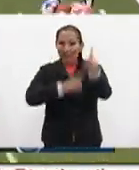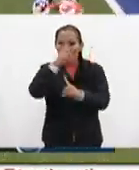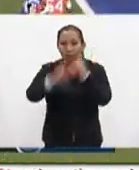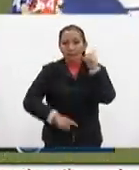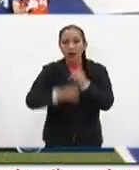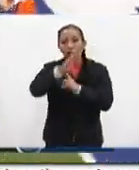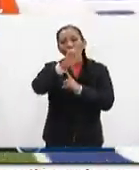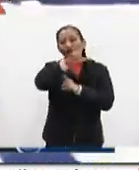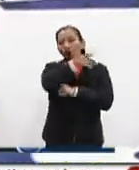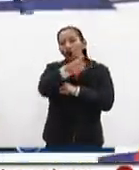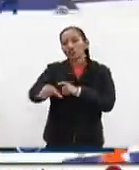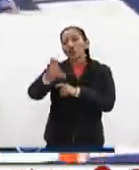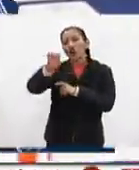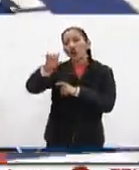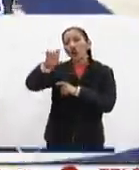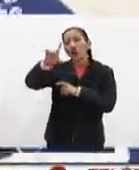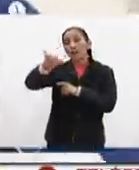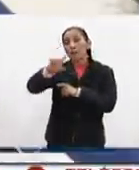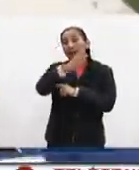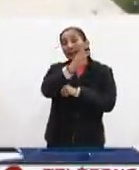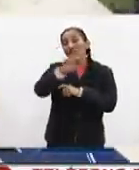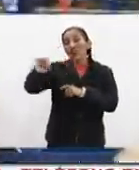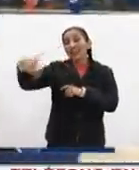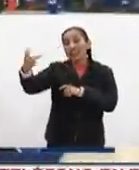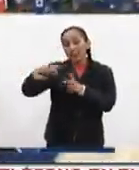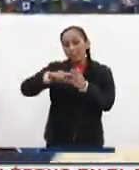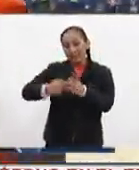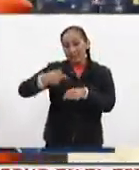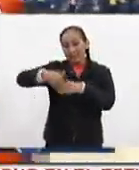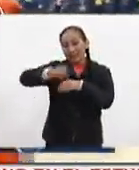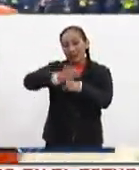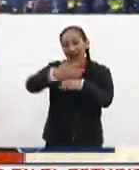los Broncos vencieron a los Colts 25-13 en el inicio